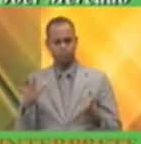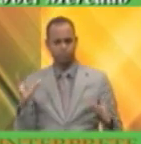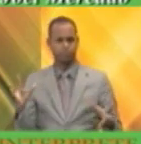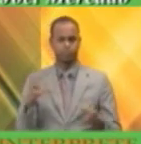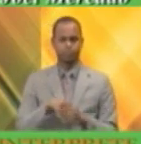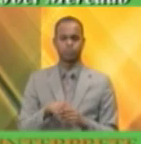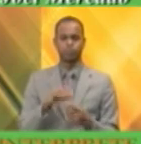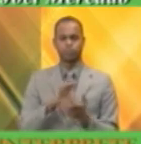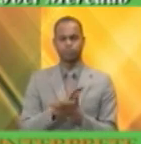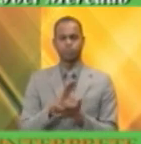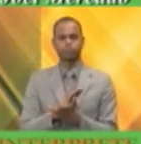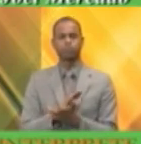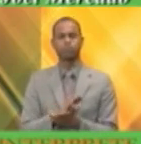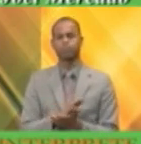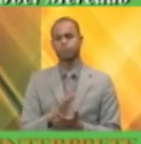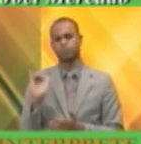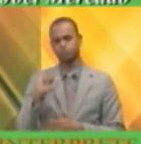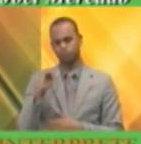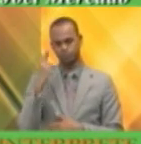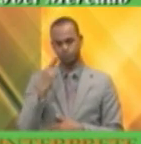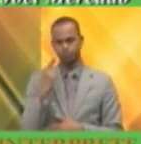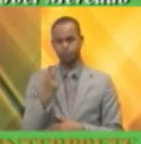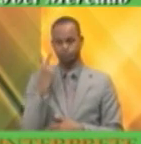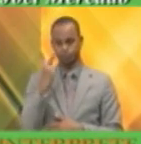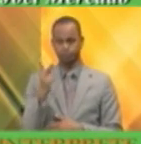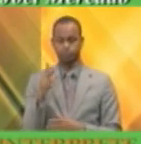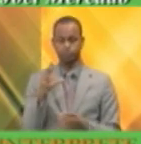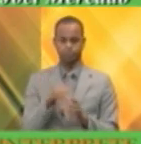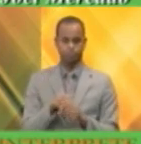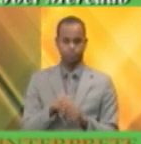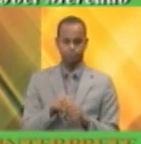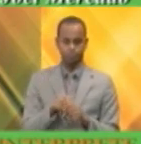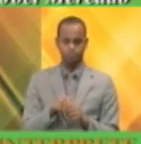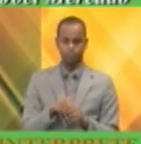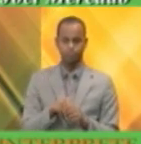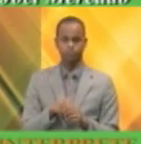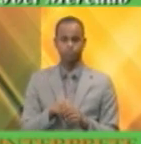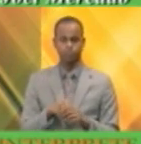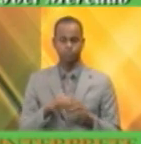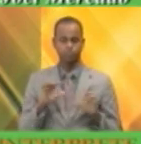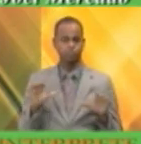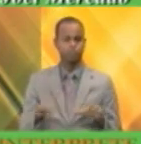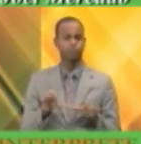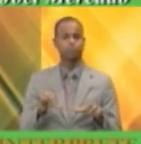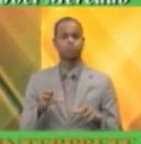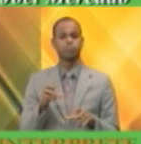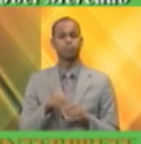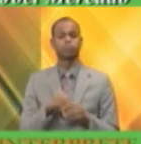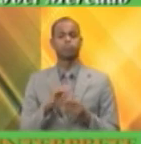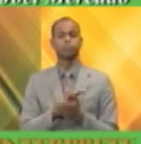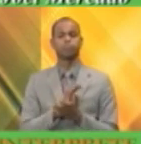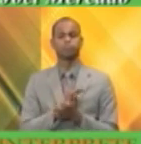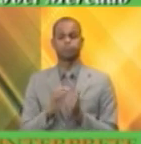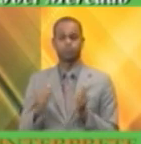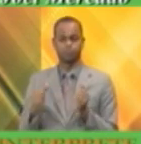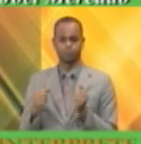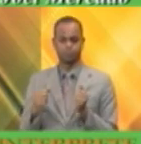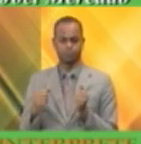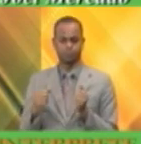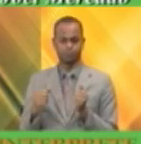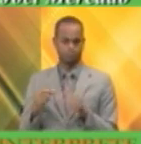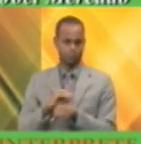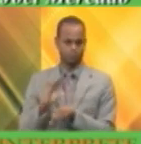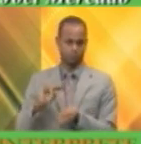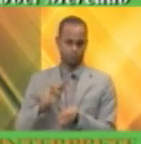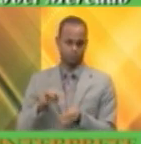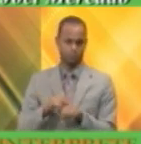las escuelas, y precisamente donde usted vio ahí que estábamos haciendo ese ejercicio allá, apoyado por el Consejo